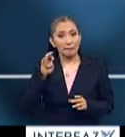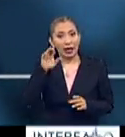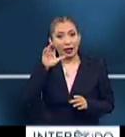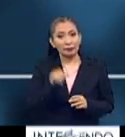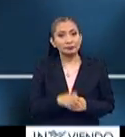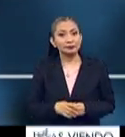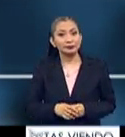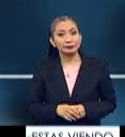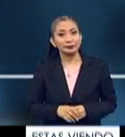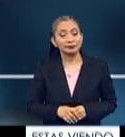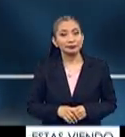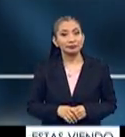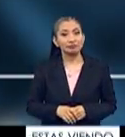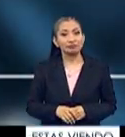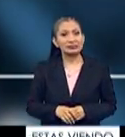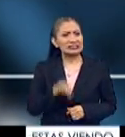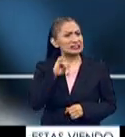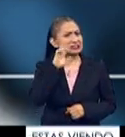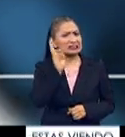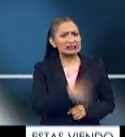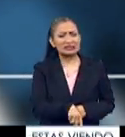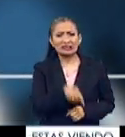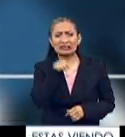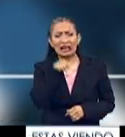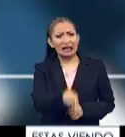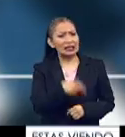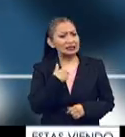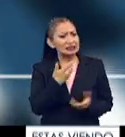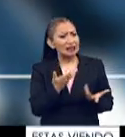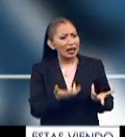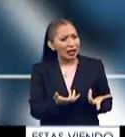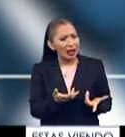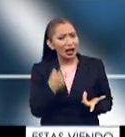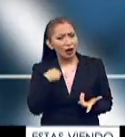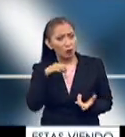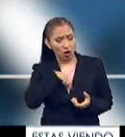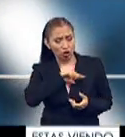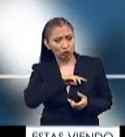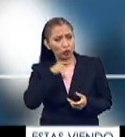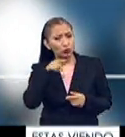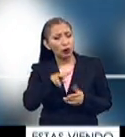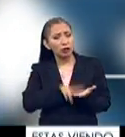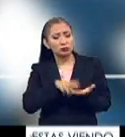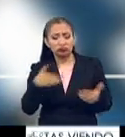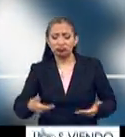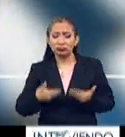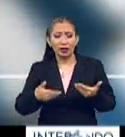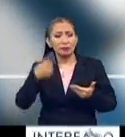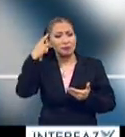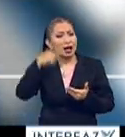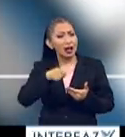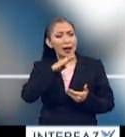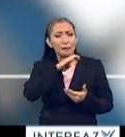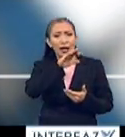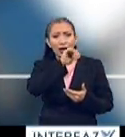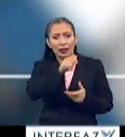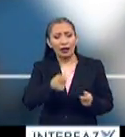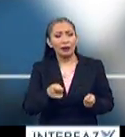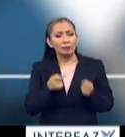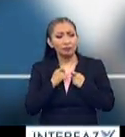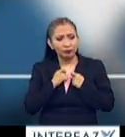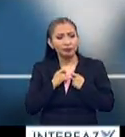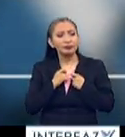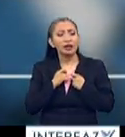beca. Sí, no, la verdad es que es una oportunidad única. En realidad yo creo que este es uno de los mejores programas de beca que existen en